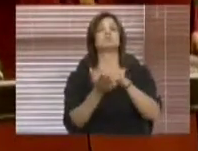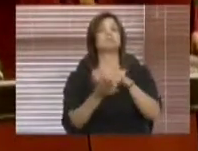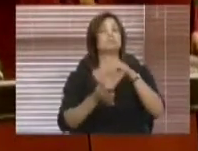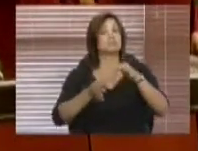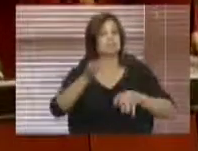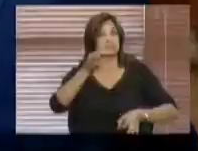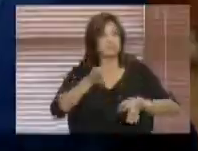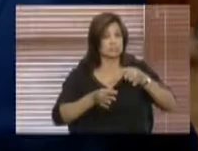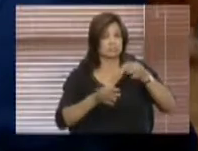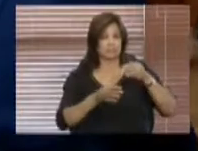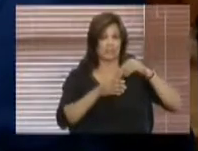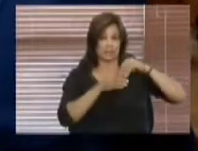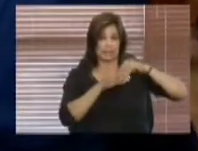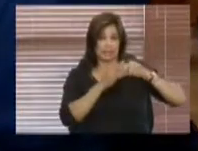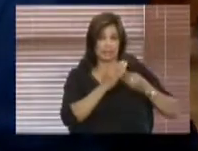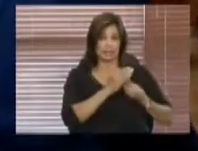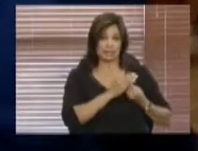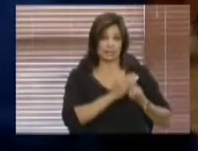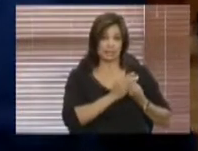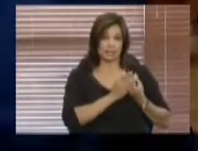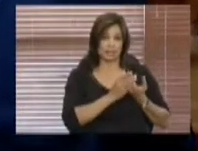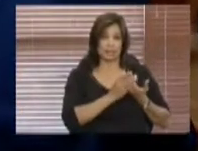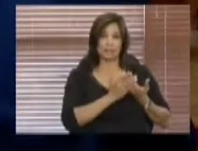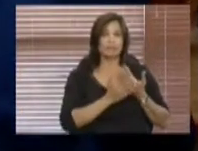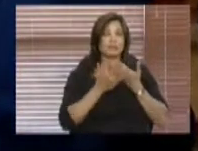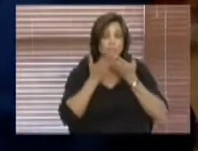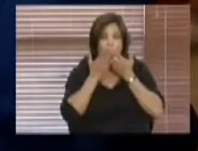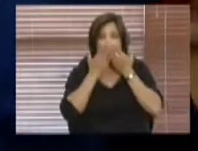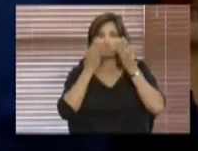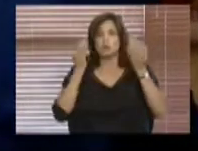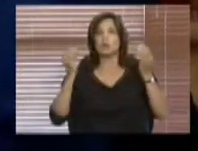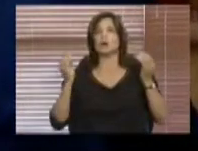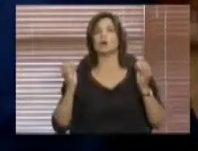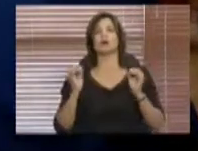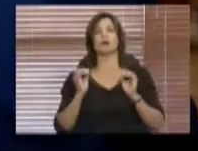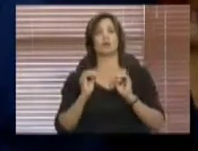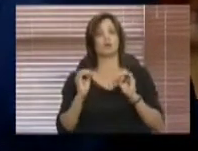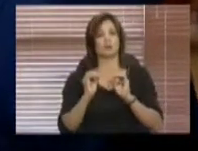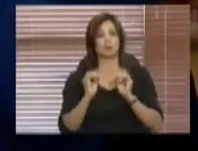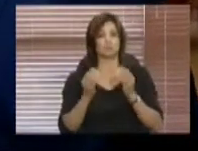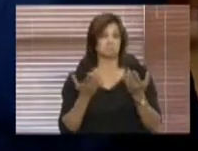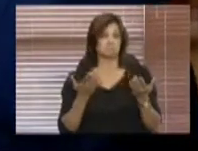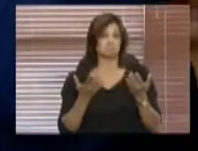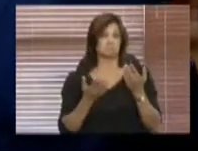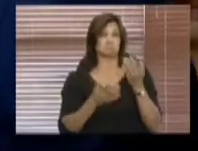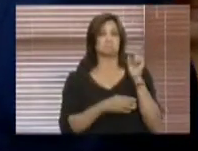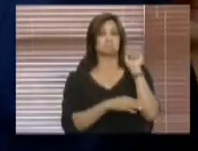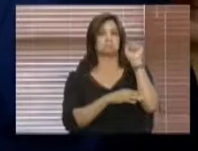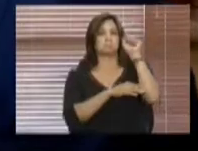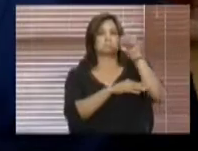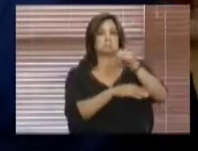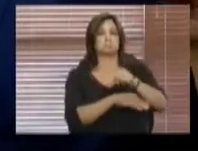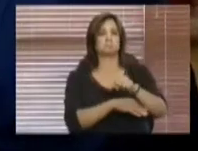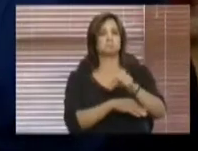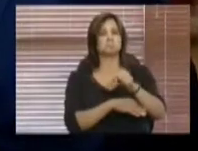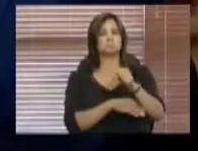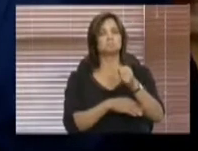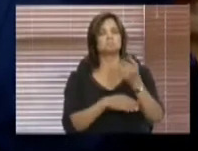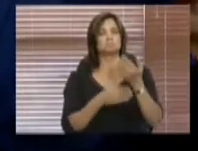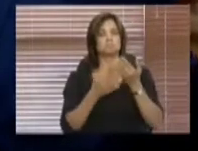si en su pecho la llama no crece que templó el